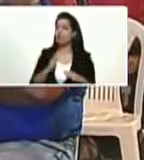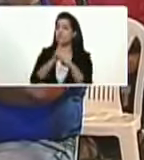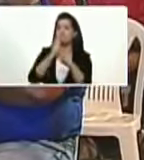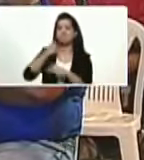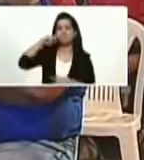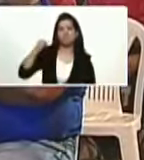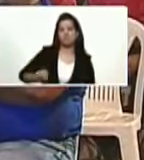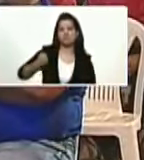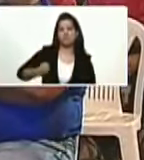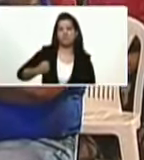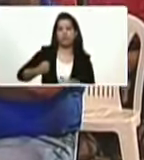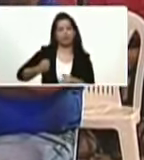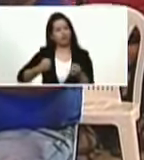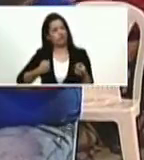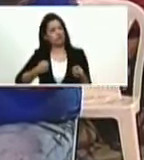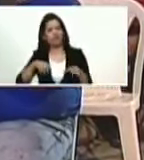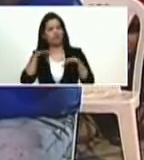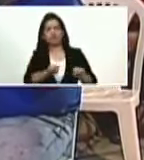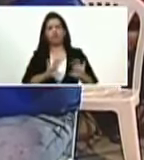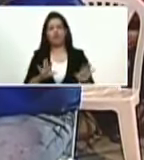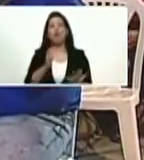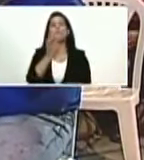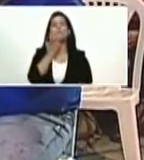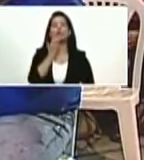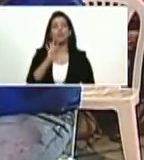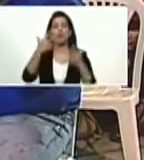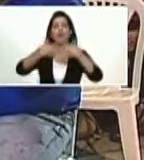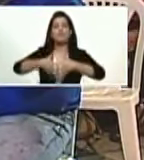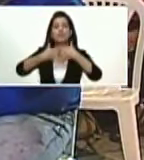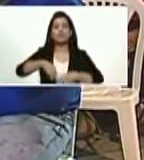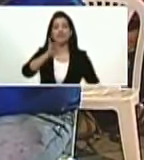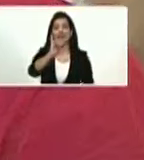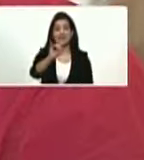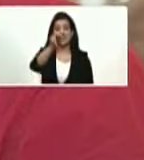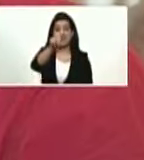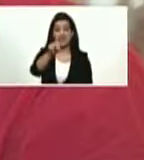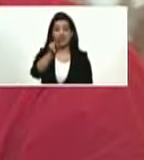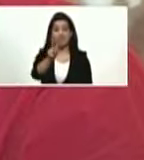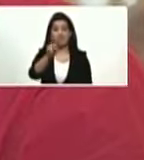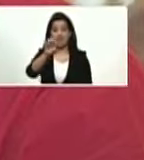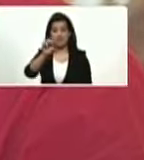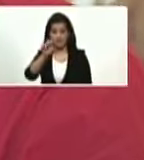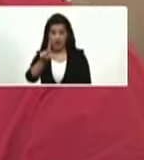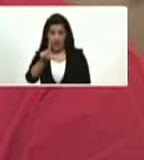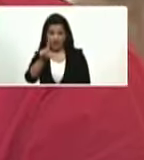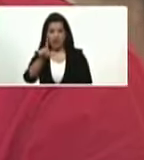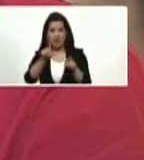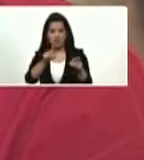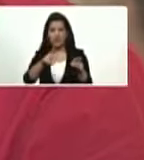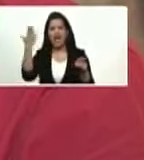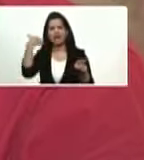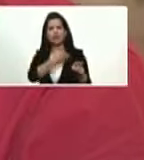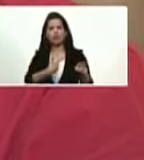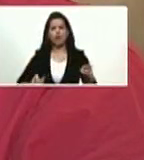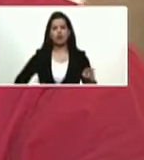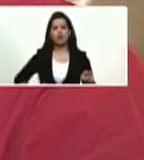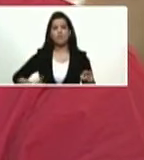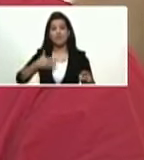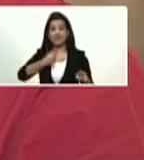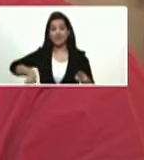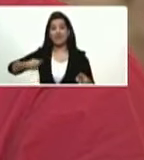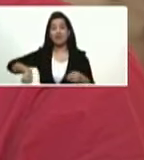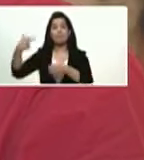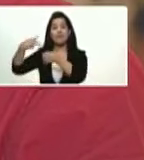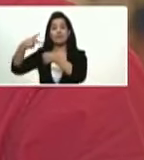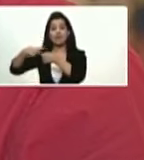Por ejemplo, Inbeval, propiedad de Andrés Sosa Pietri, quien siendo presidente de PDVSA se pagaba